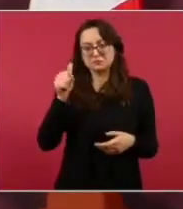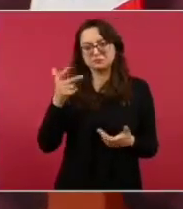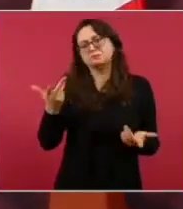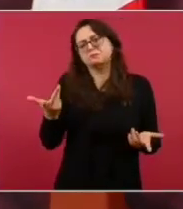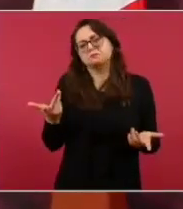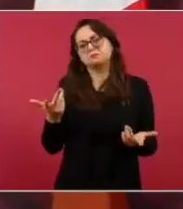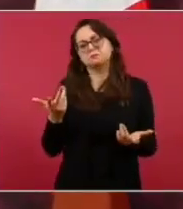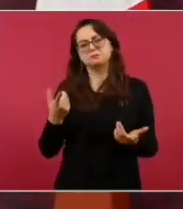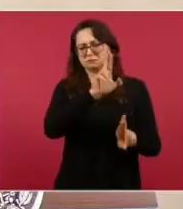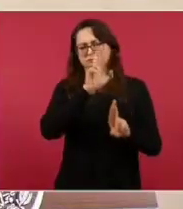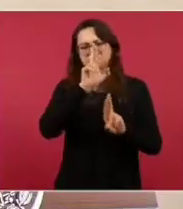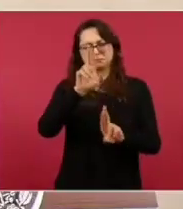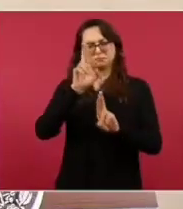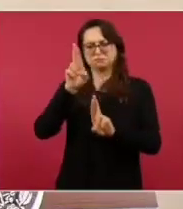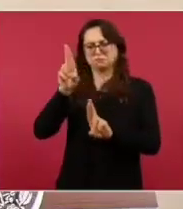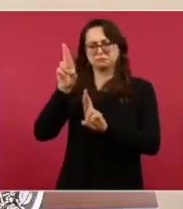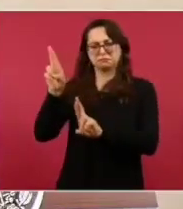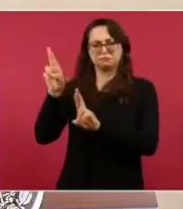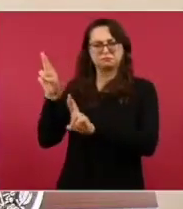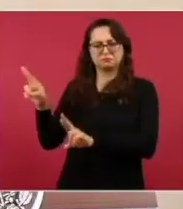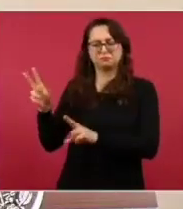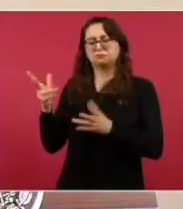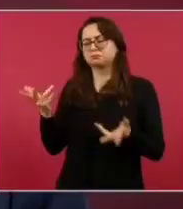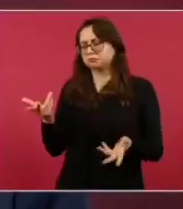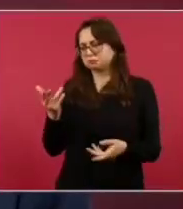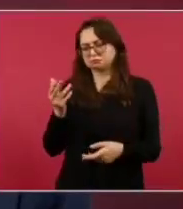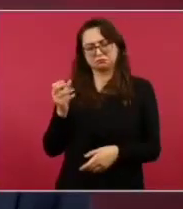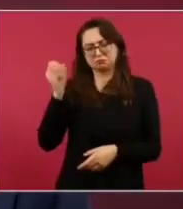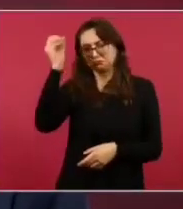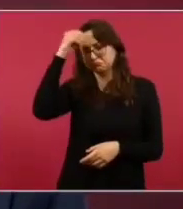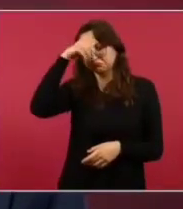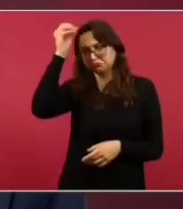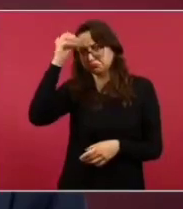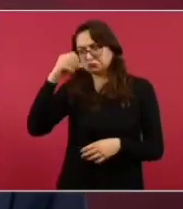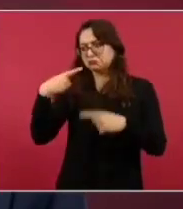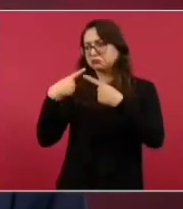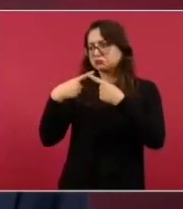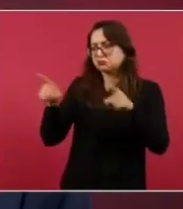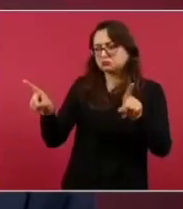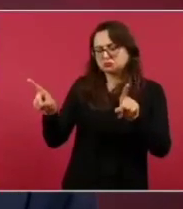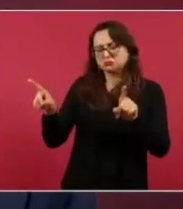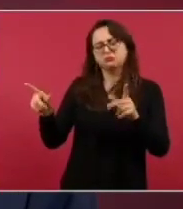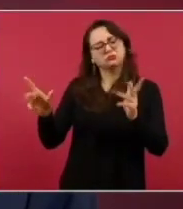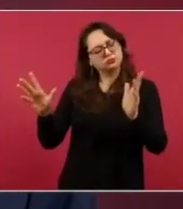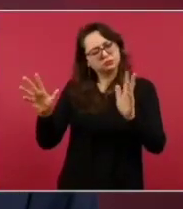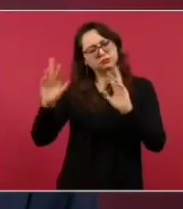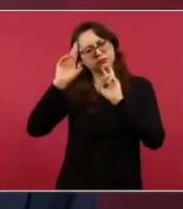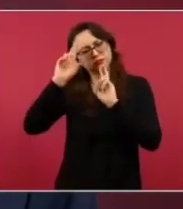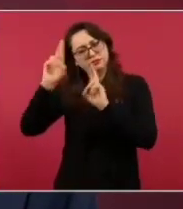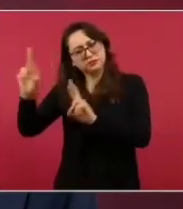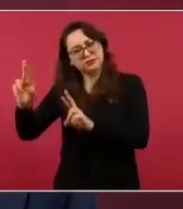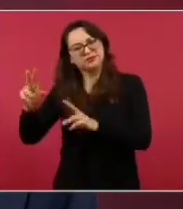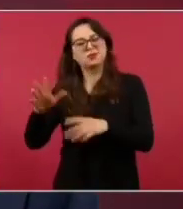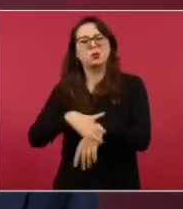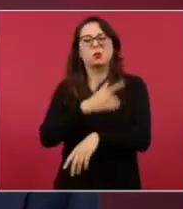Y es muy aburrido que pensemos todos de la misma manera. No debe de haber pensamiento único.